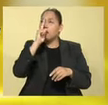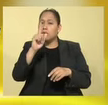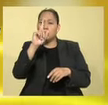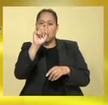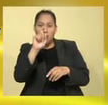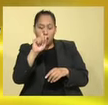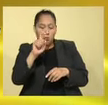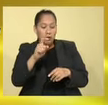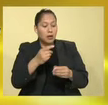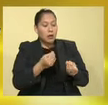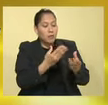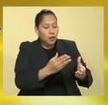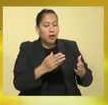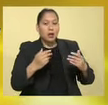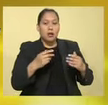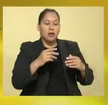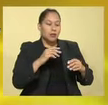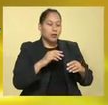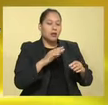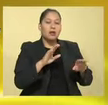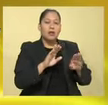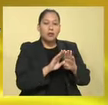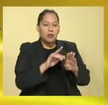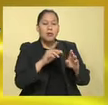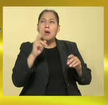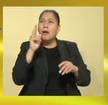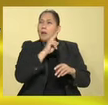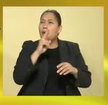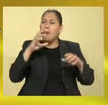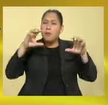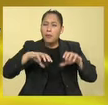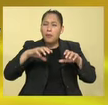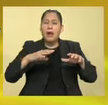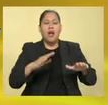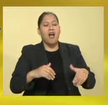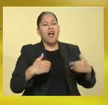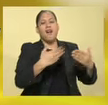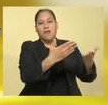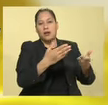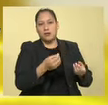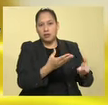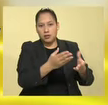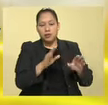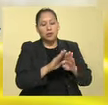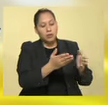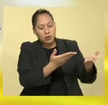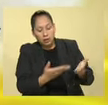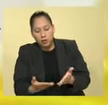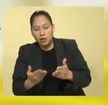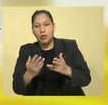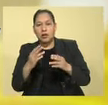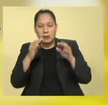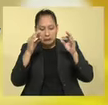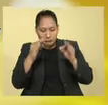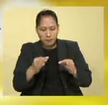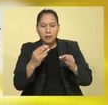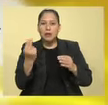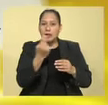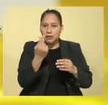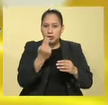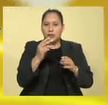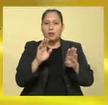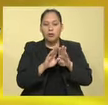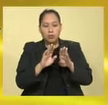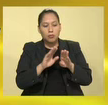agua espacio abrigo contra la intemperie cuidados médicos y alojamiento adecuado acorde a su especie que cause o pueda